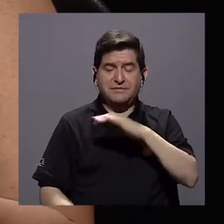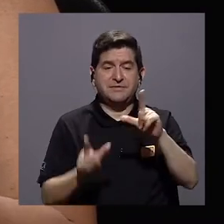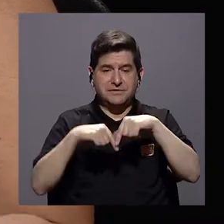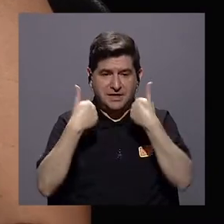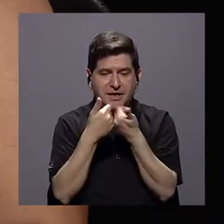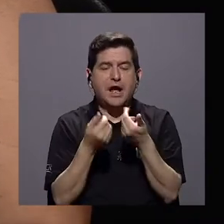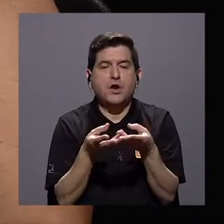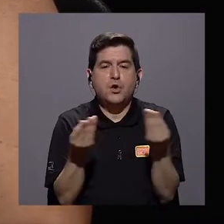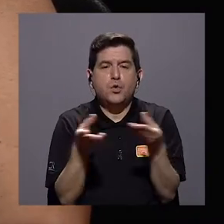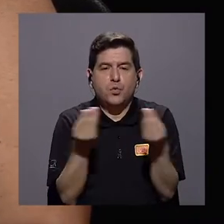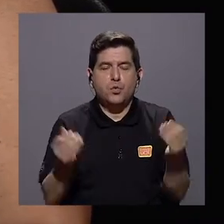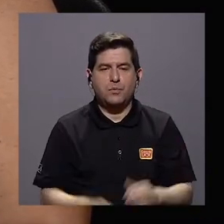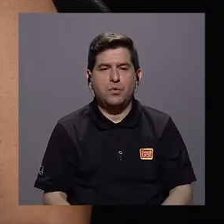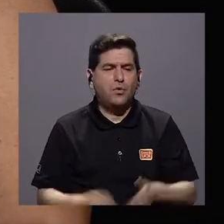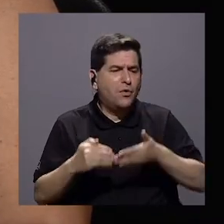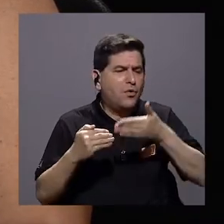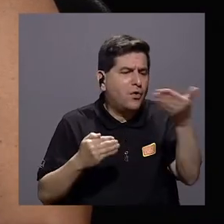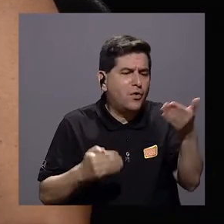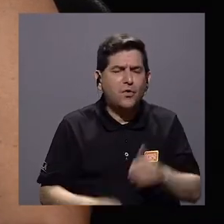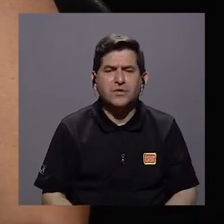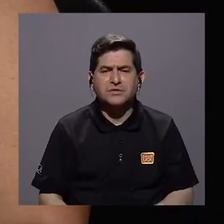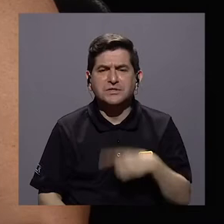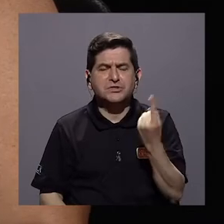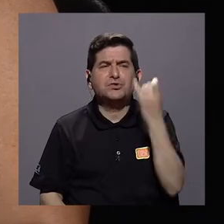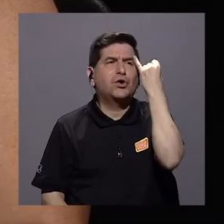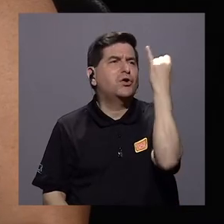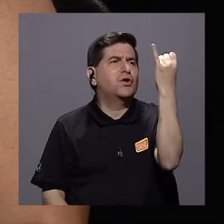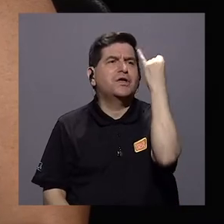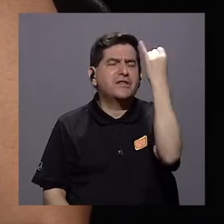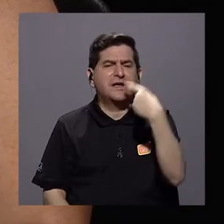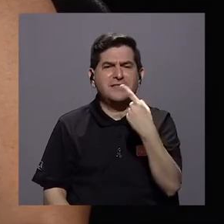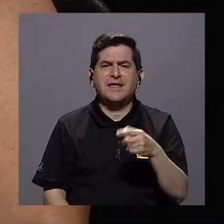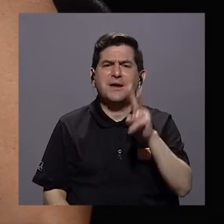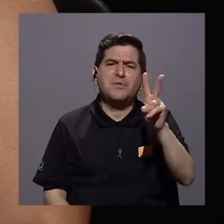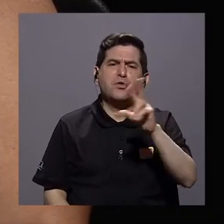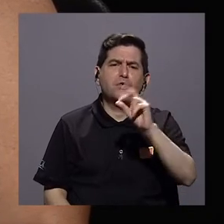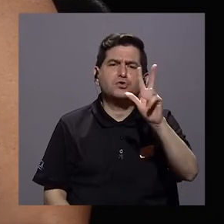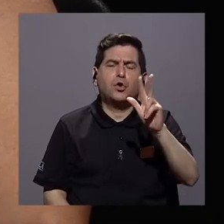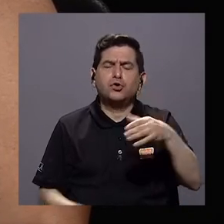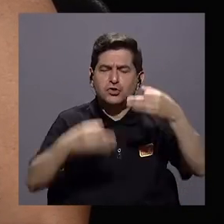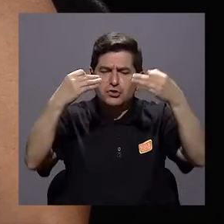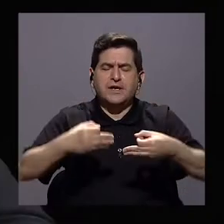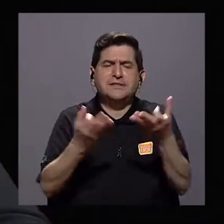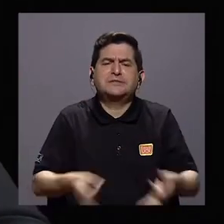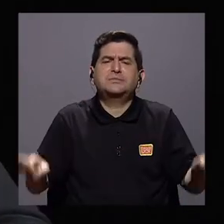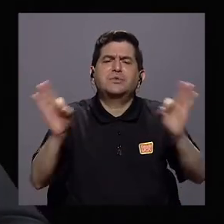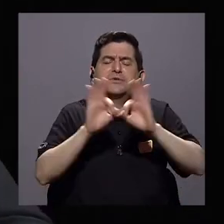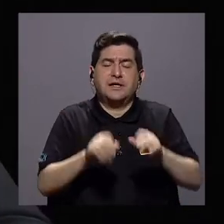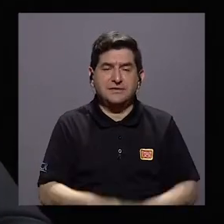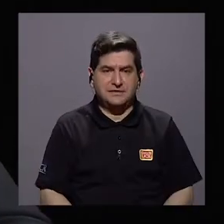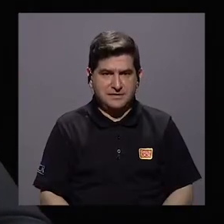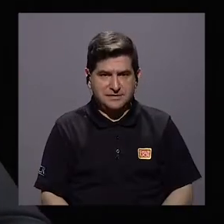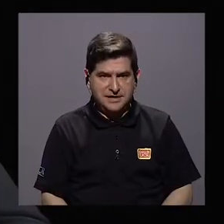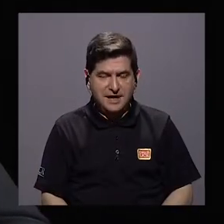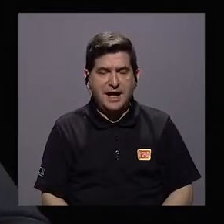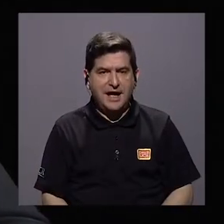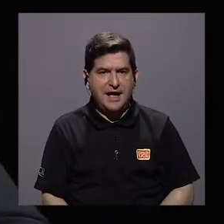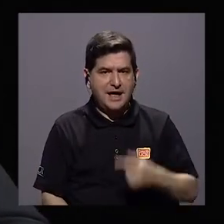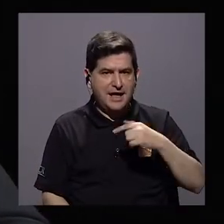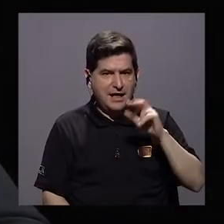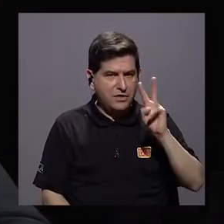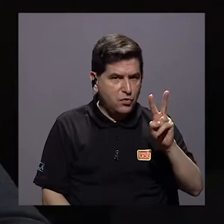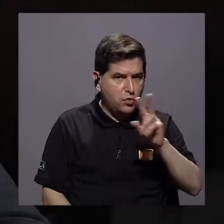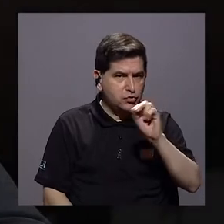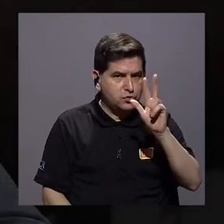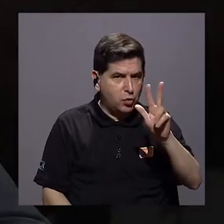palpables al sector productor. O sea, hay muchas cosas que se quedan en ideología. Mencióneme dos o tres medidas que crea usted que son importantes. Dos o